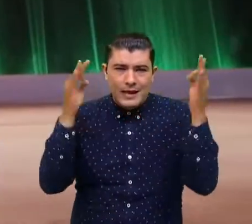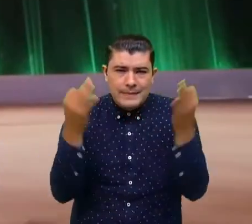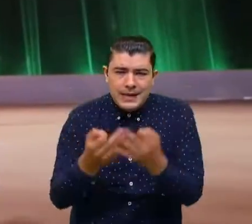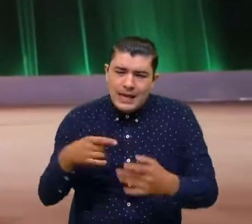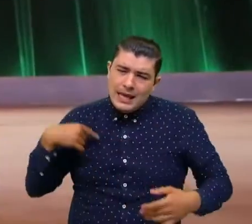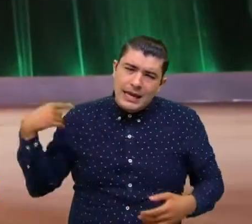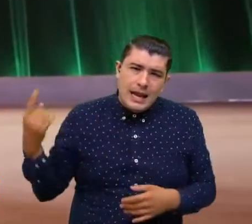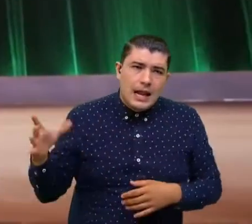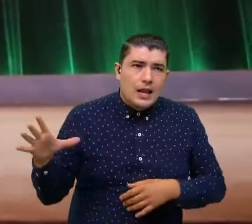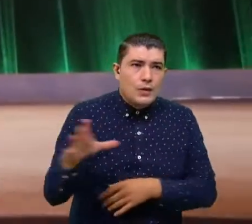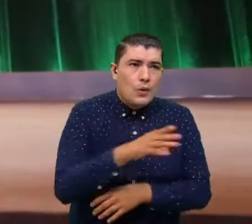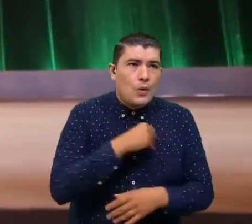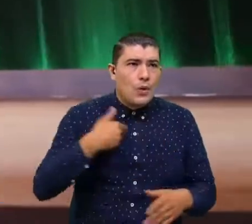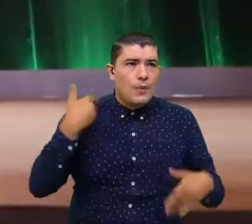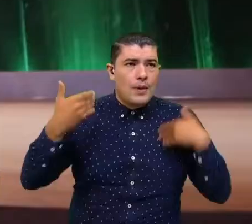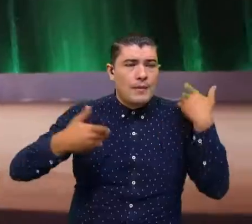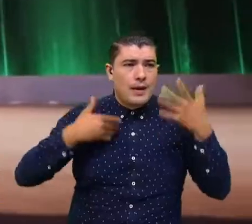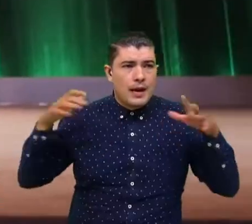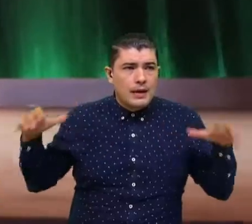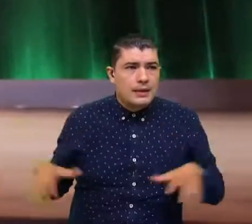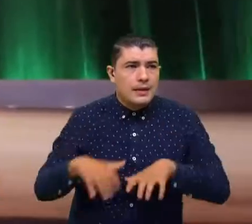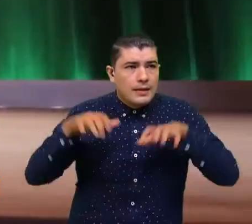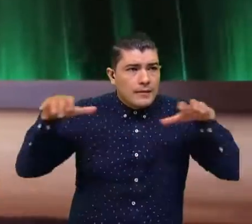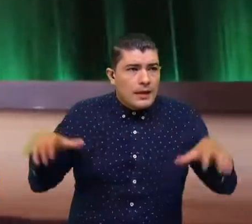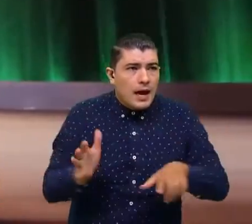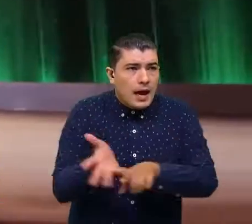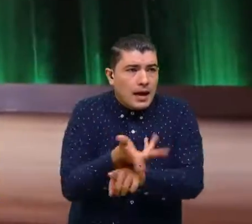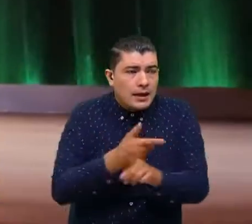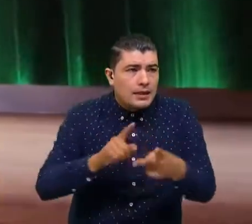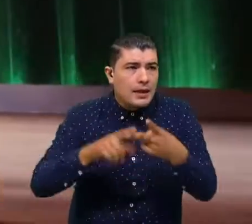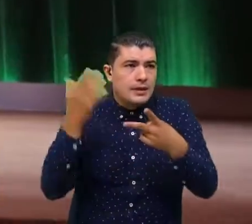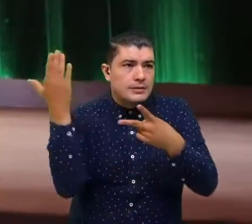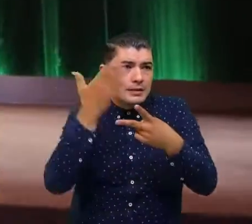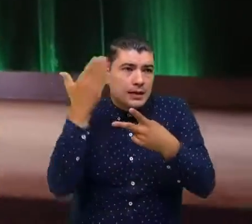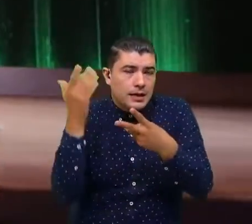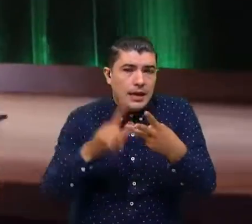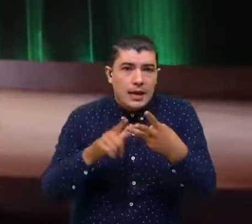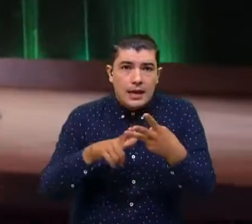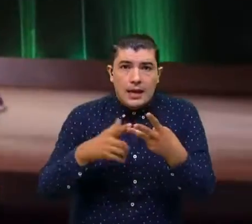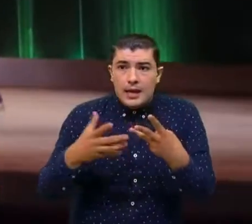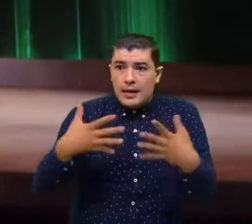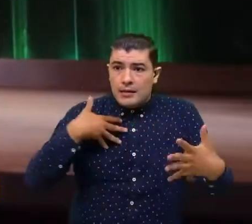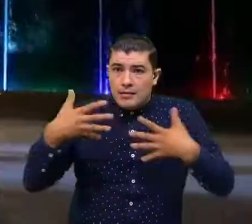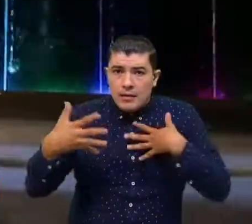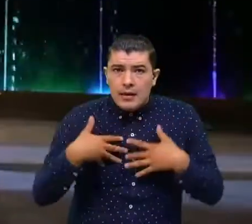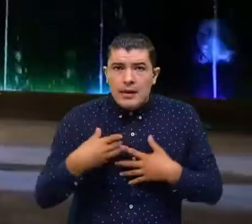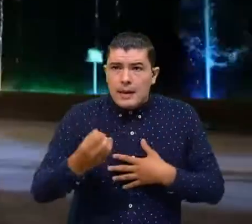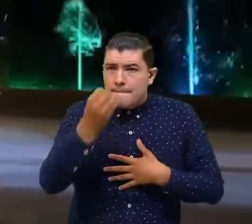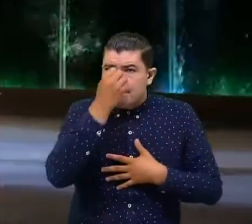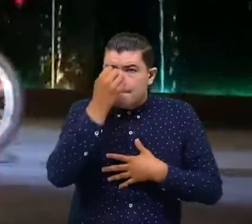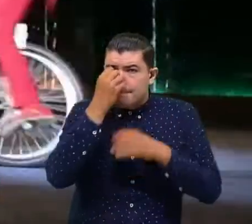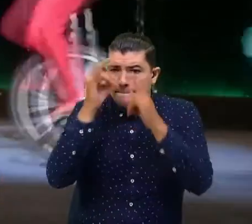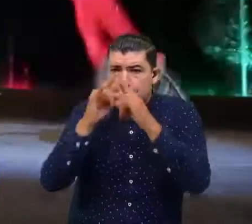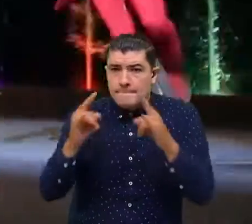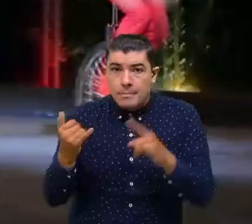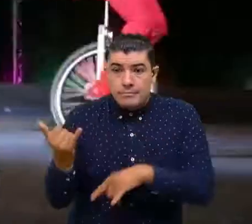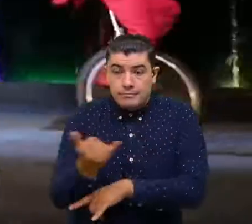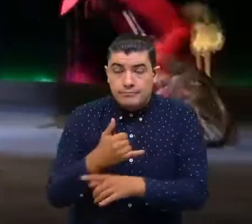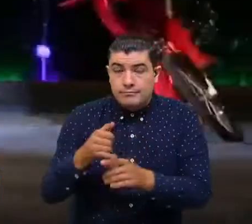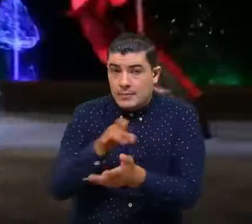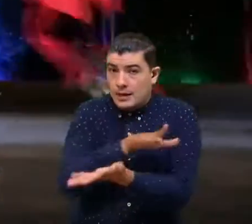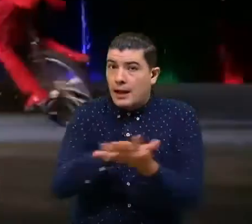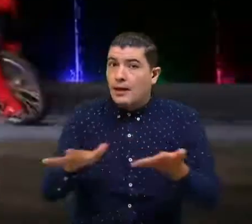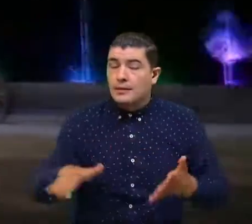diferentes actividades artísticas, de cine, de teatro y por supuesto de payasos con nuestros artistas de manera